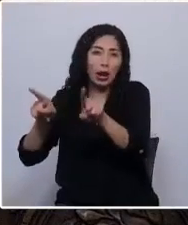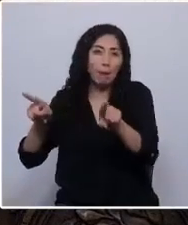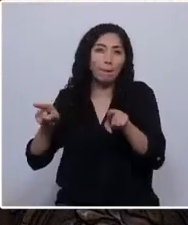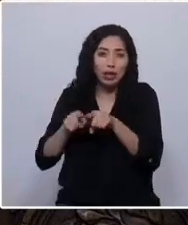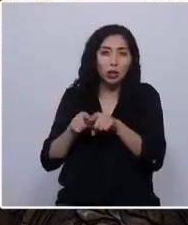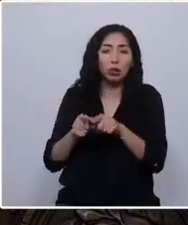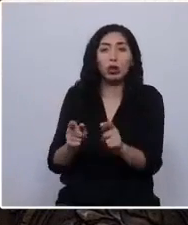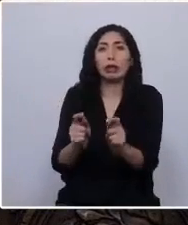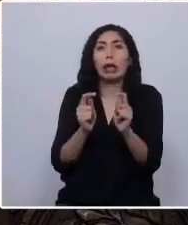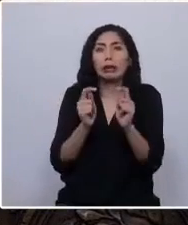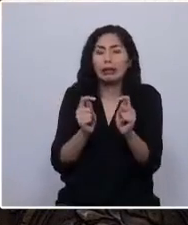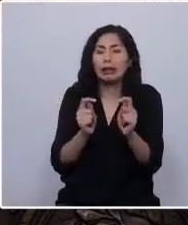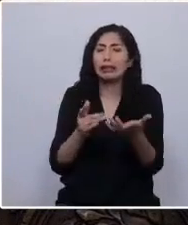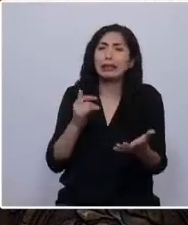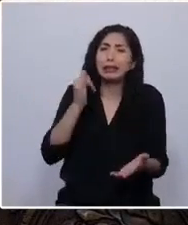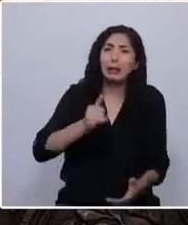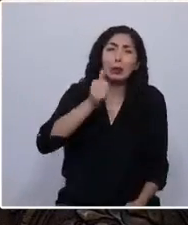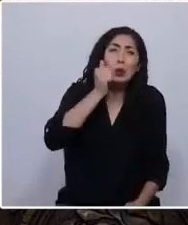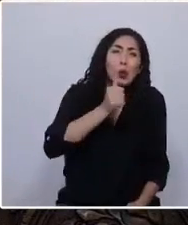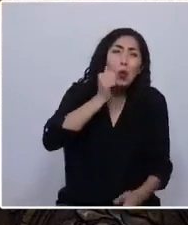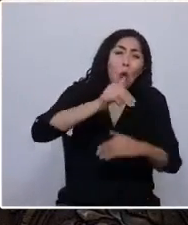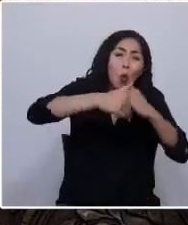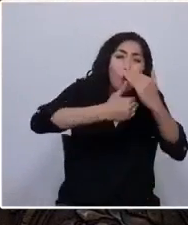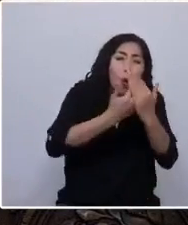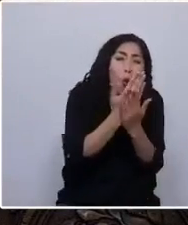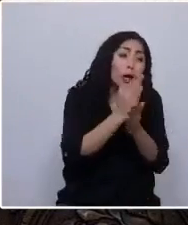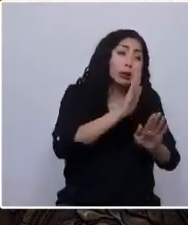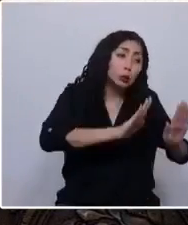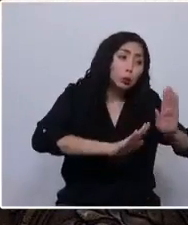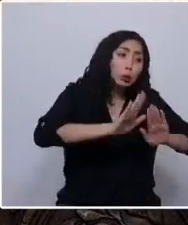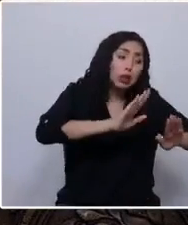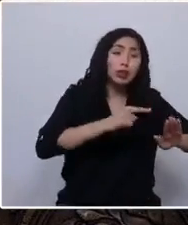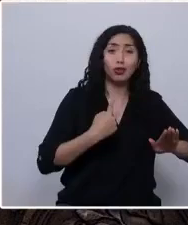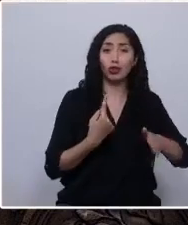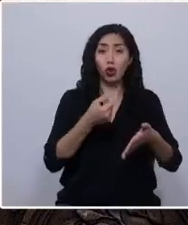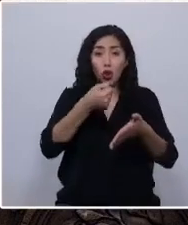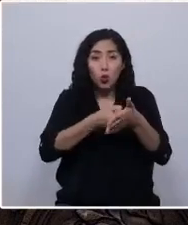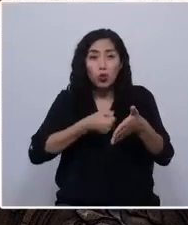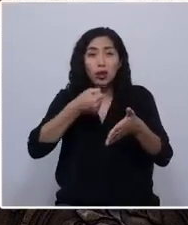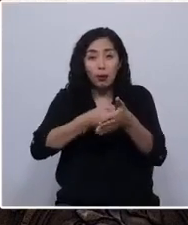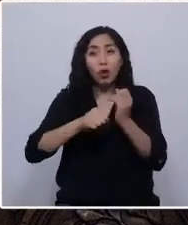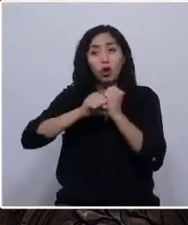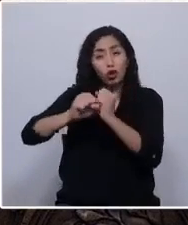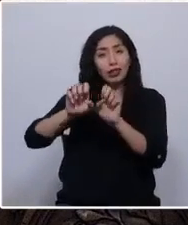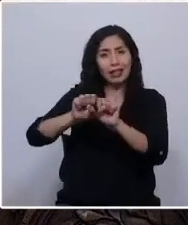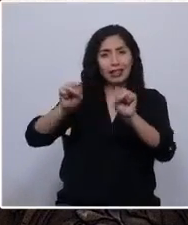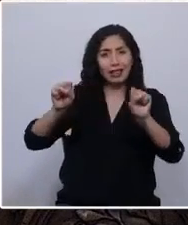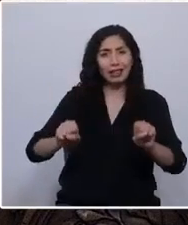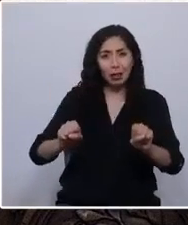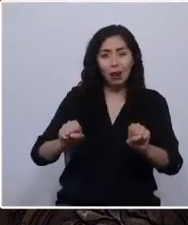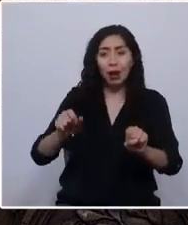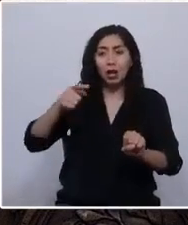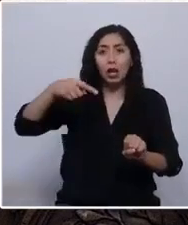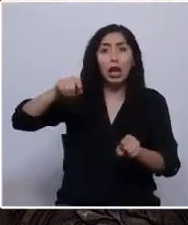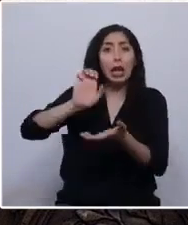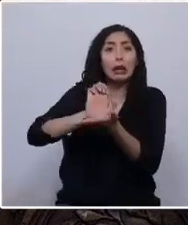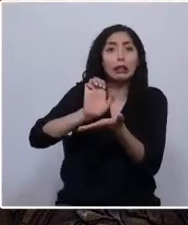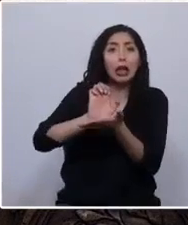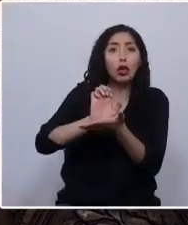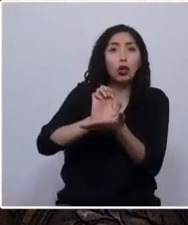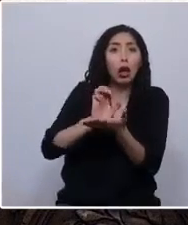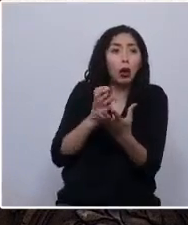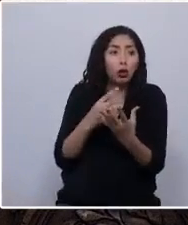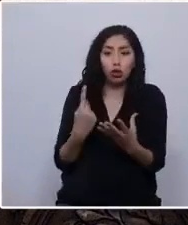24/7 dando apoyos y cuidados, que luchamos contra un sistema y un Estado que nos ha invisibilizado, usurpando